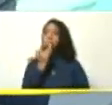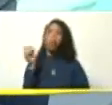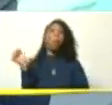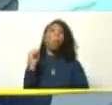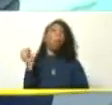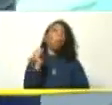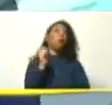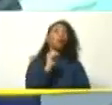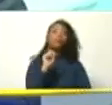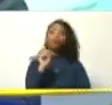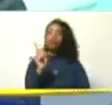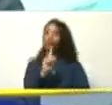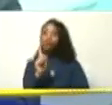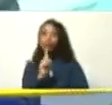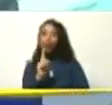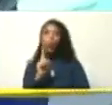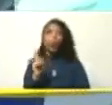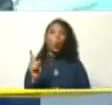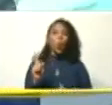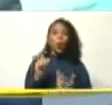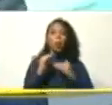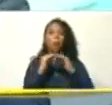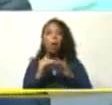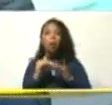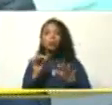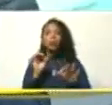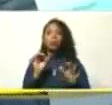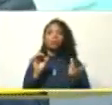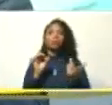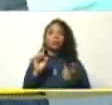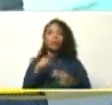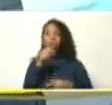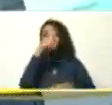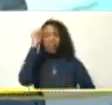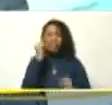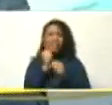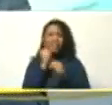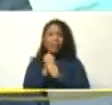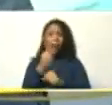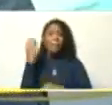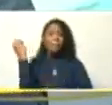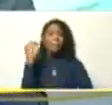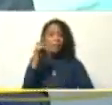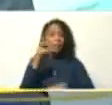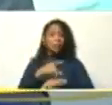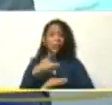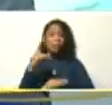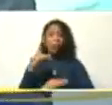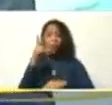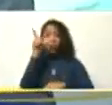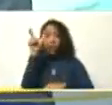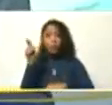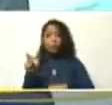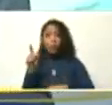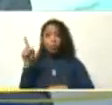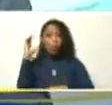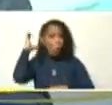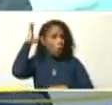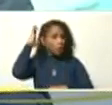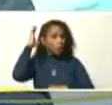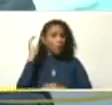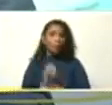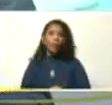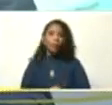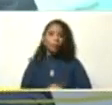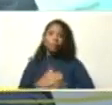alguno banal, superficial, trivial, sino que está trabajando con lo más sagrado de un ser humano, que es su conciencia.